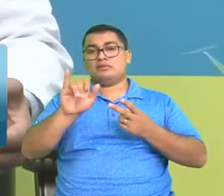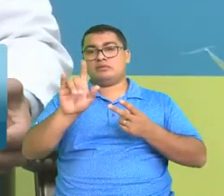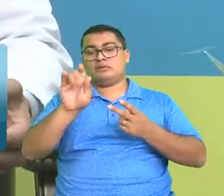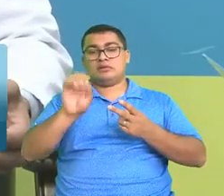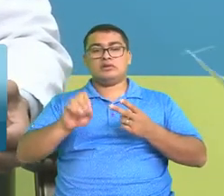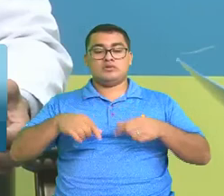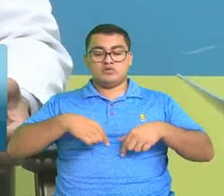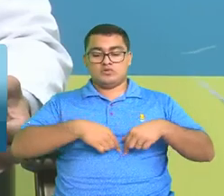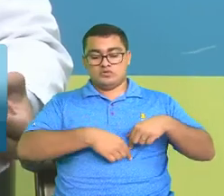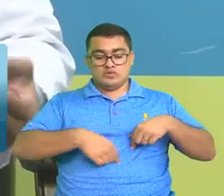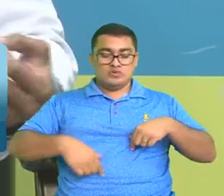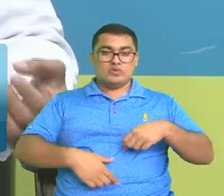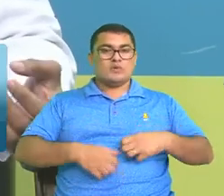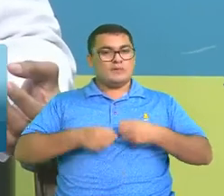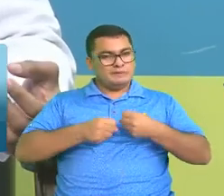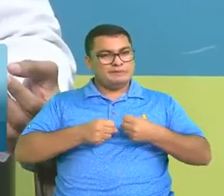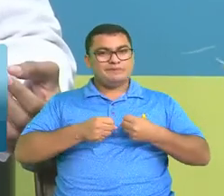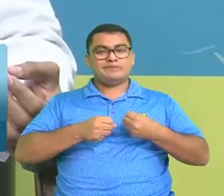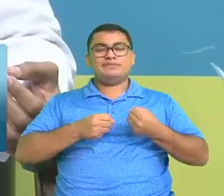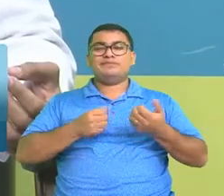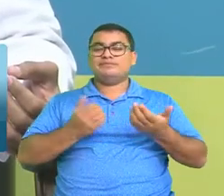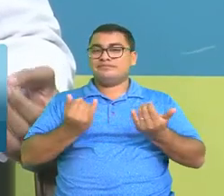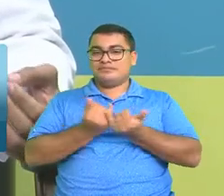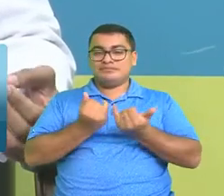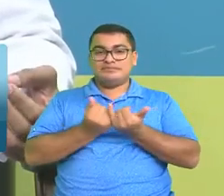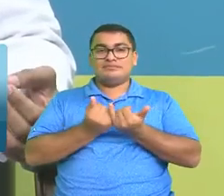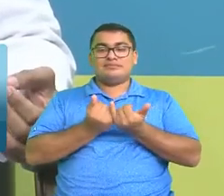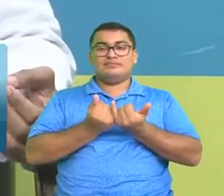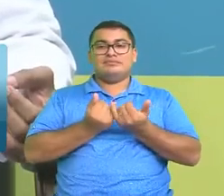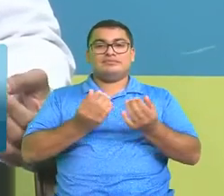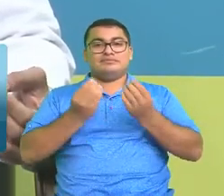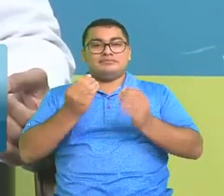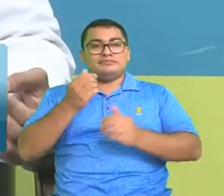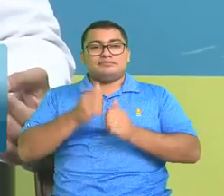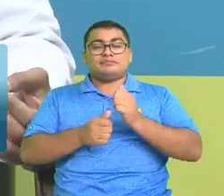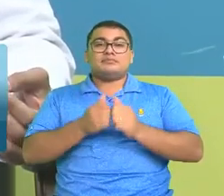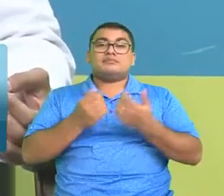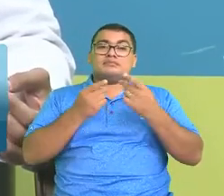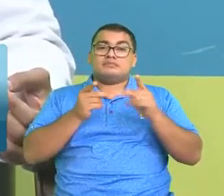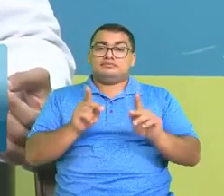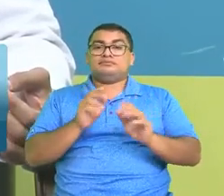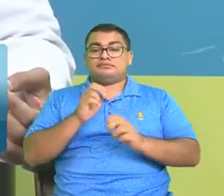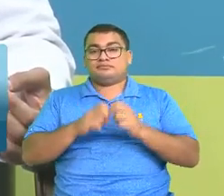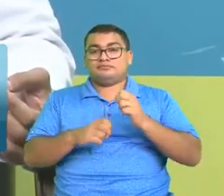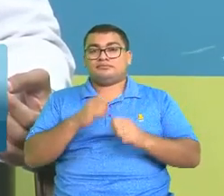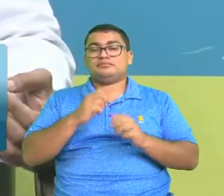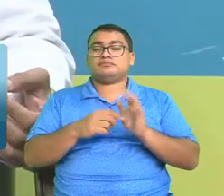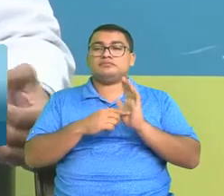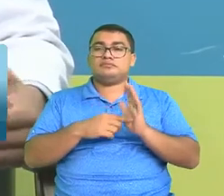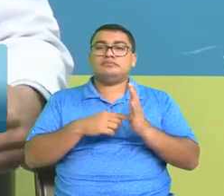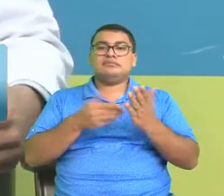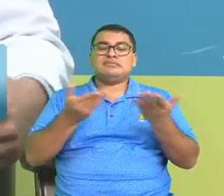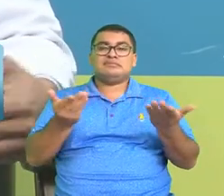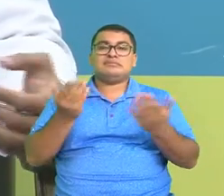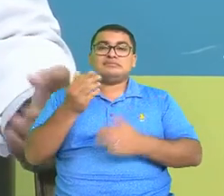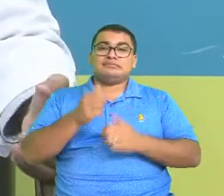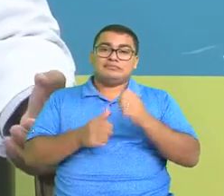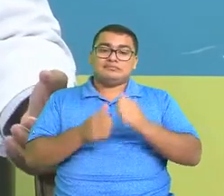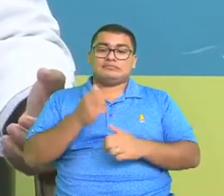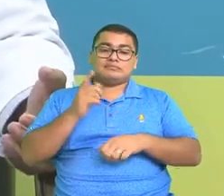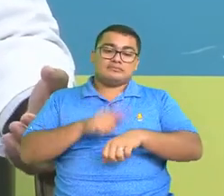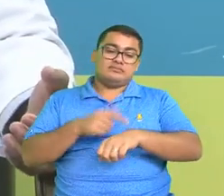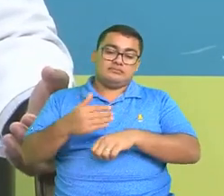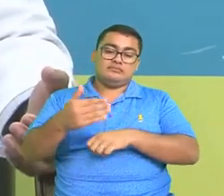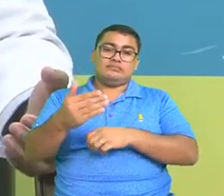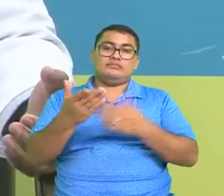intestino se inflama e incluso empieza a preparar moco. El problema aquí que va a afectar a largo plazo